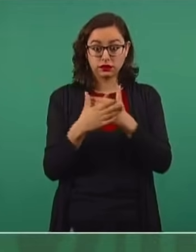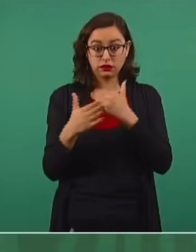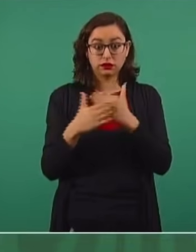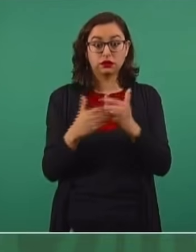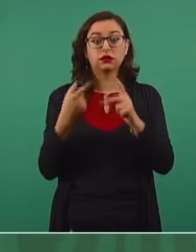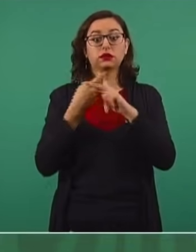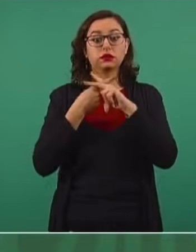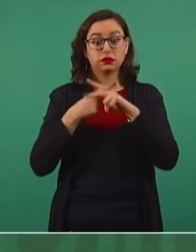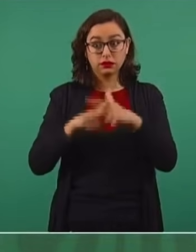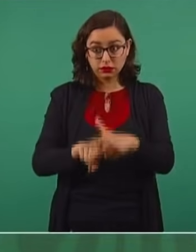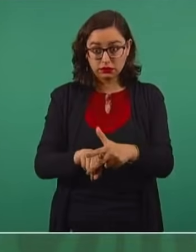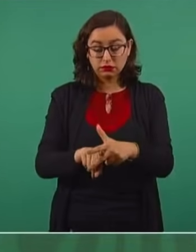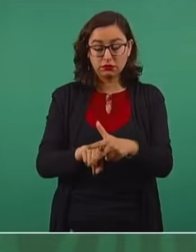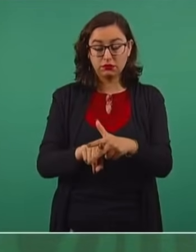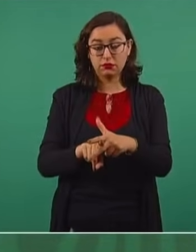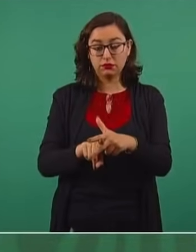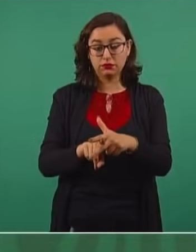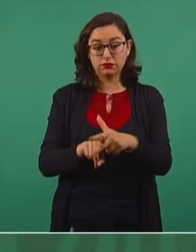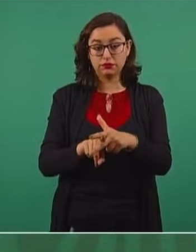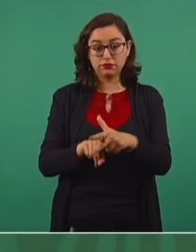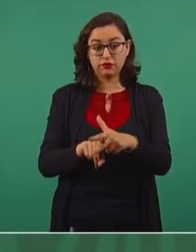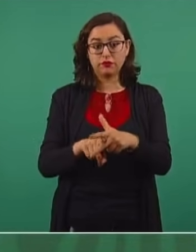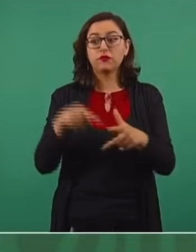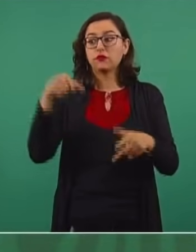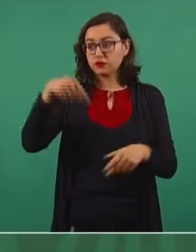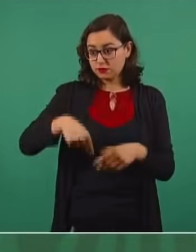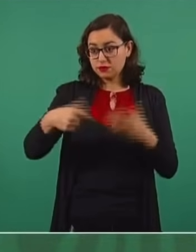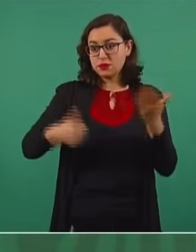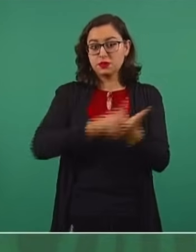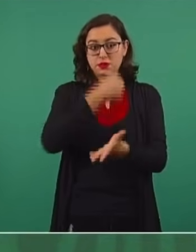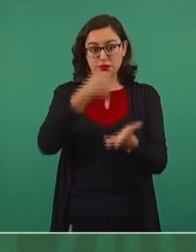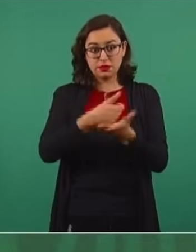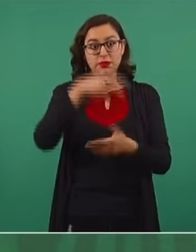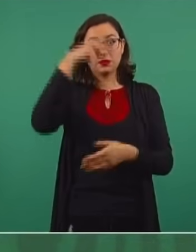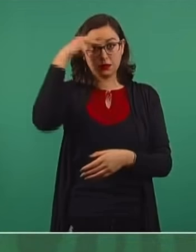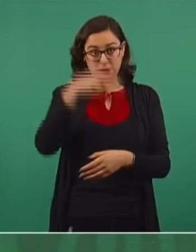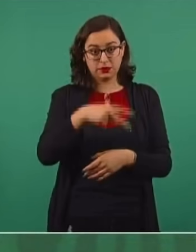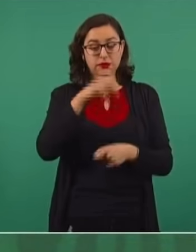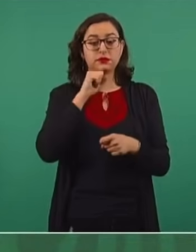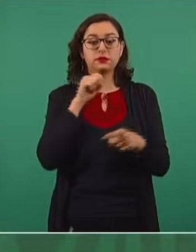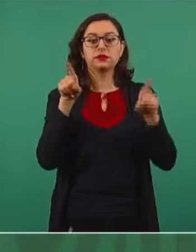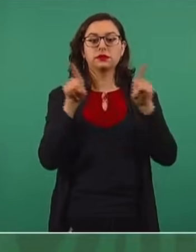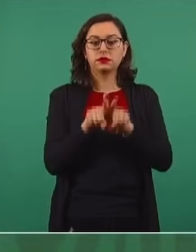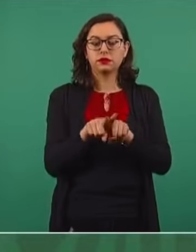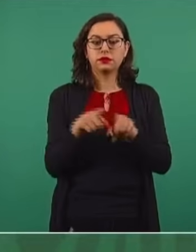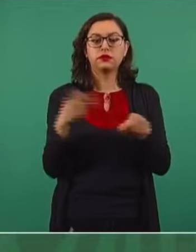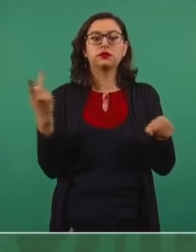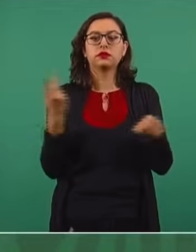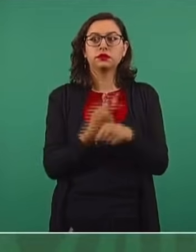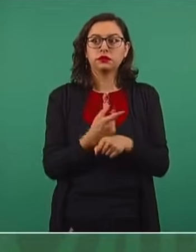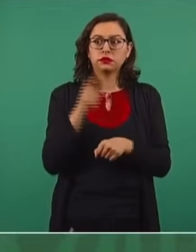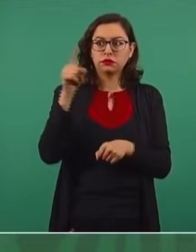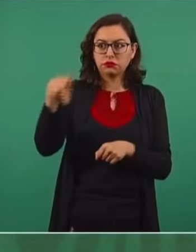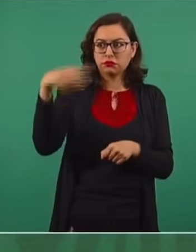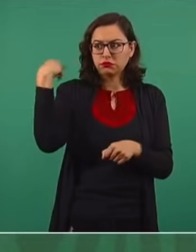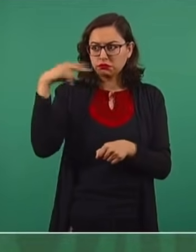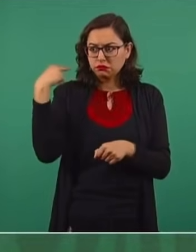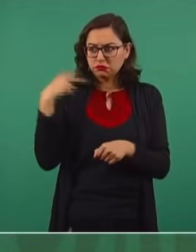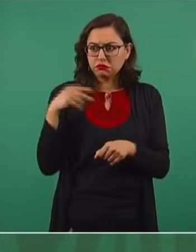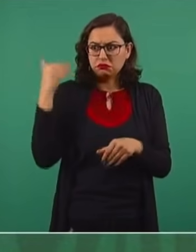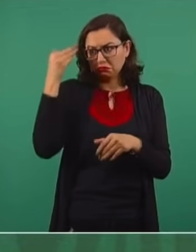y aquí también y en el caso de veracruz llevan ya tiempo en verde